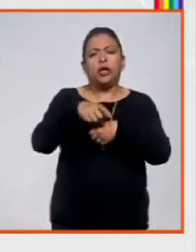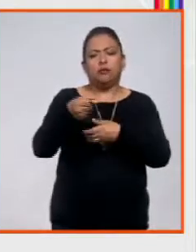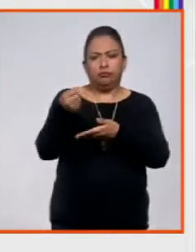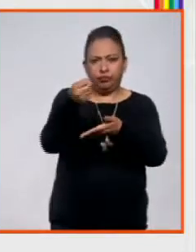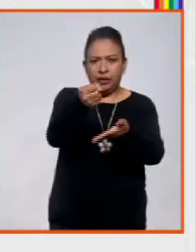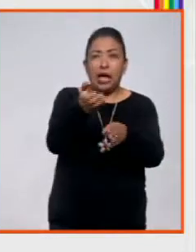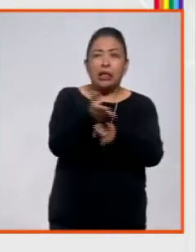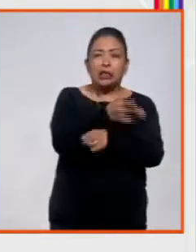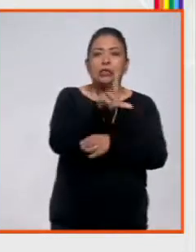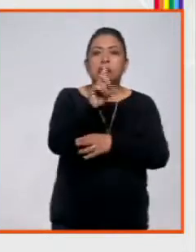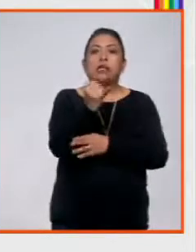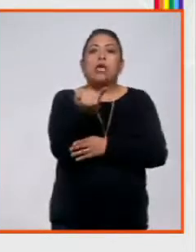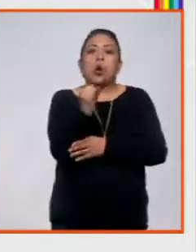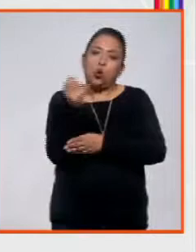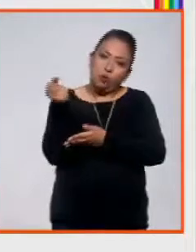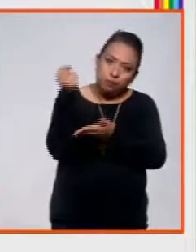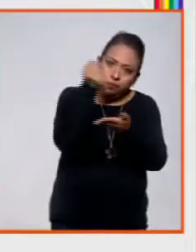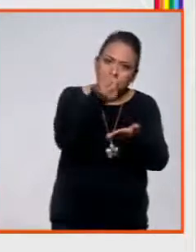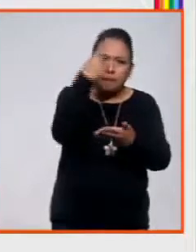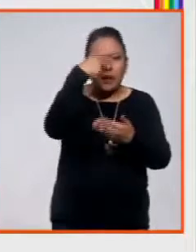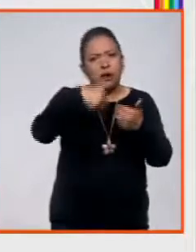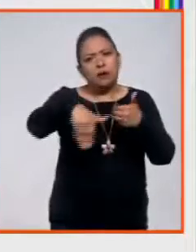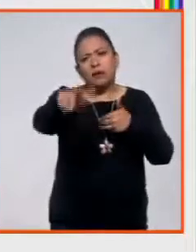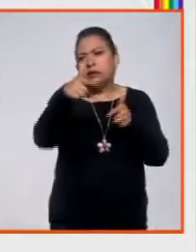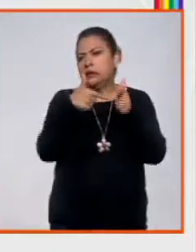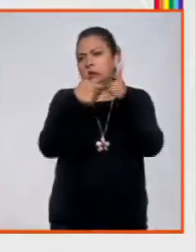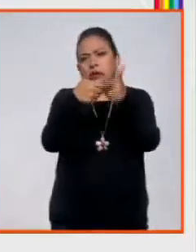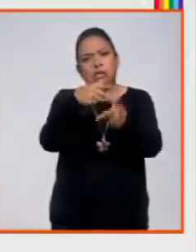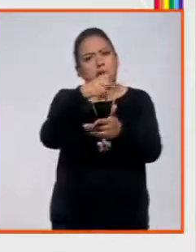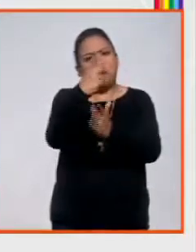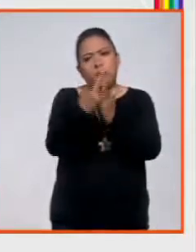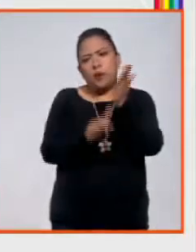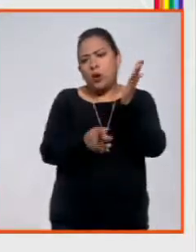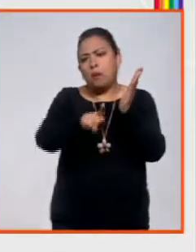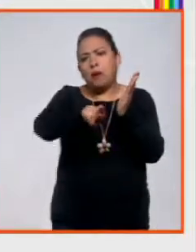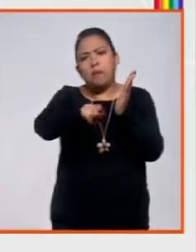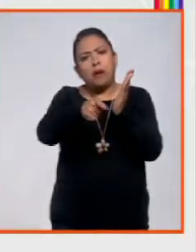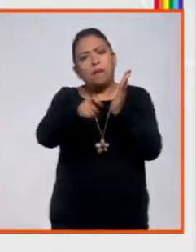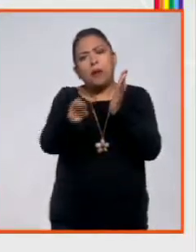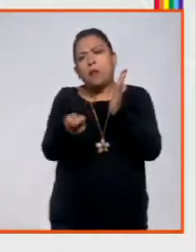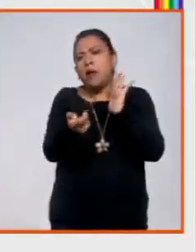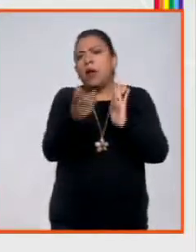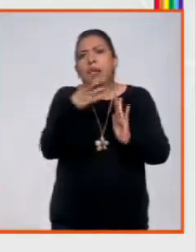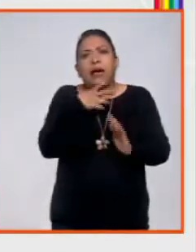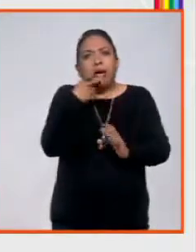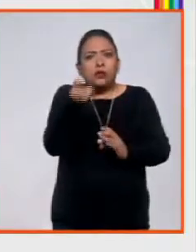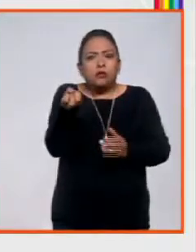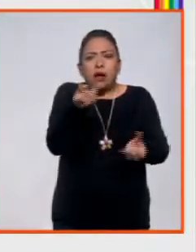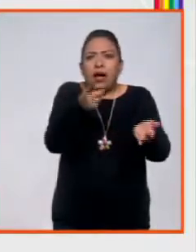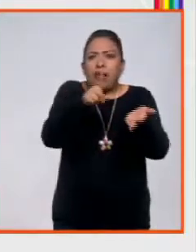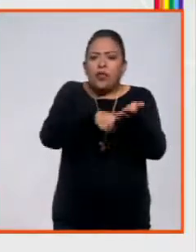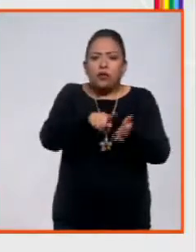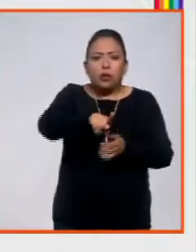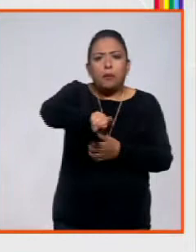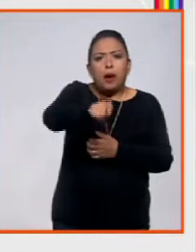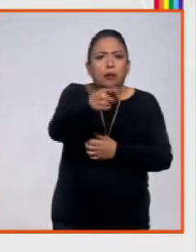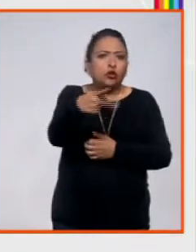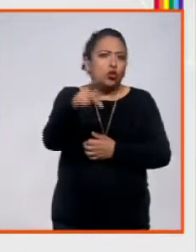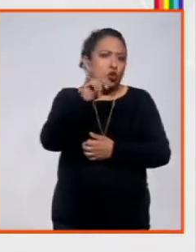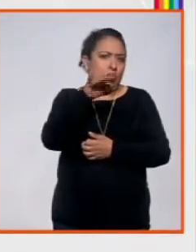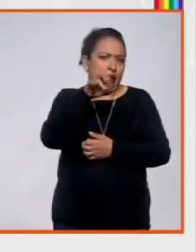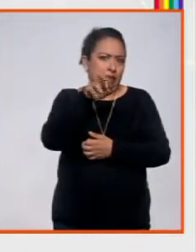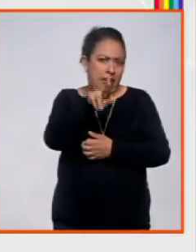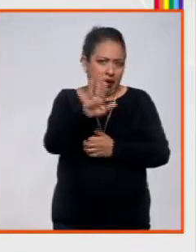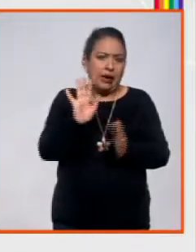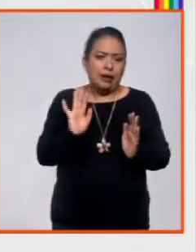antes del 30 de junio para que continúen los programas son los que alimentan las situaciones del imer y